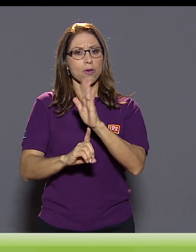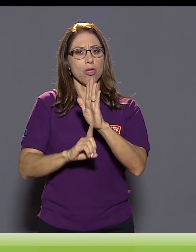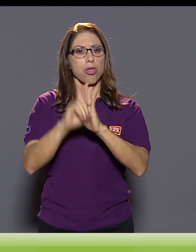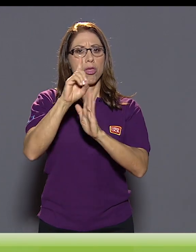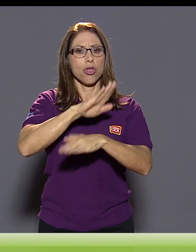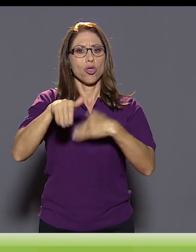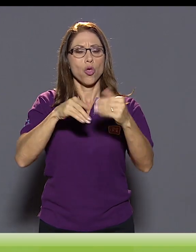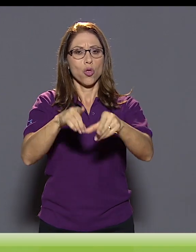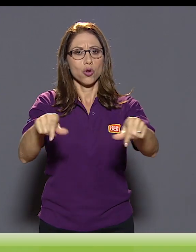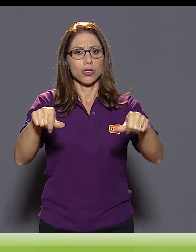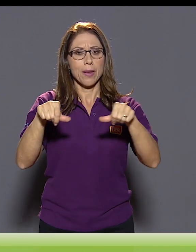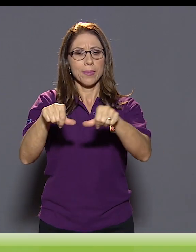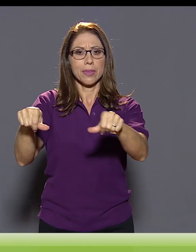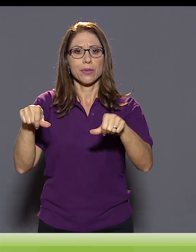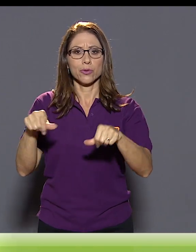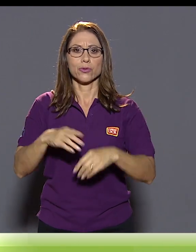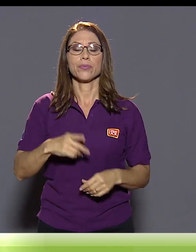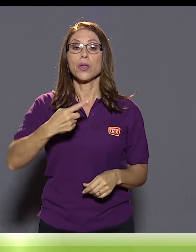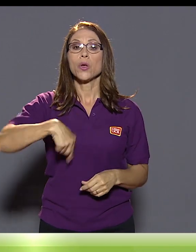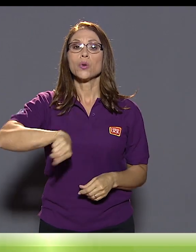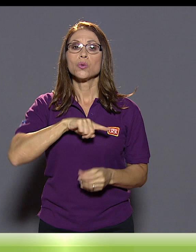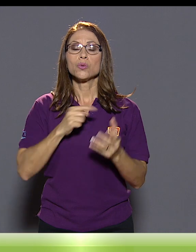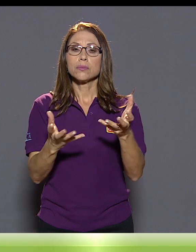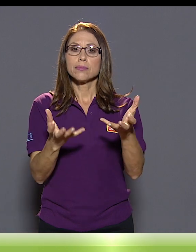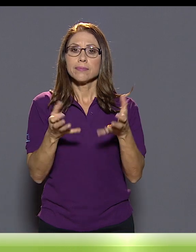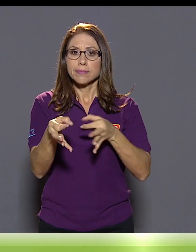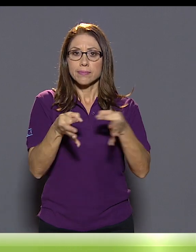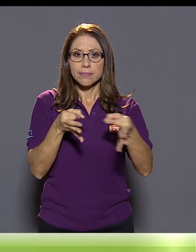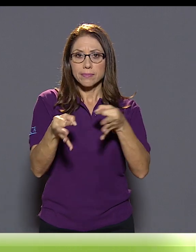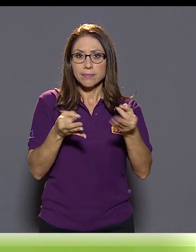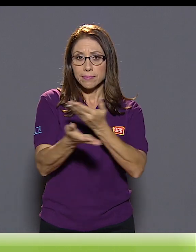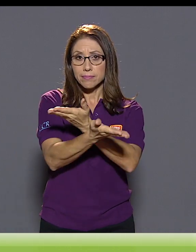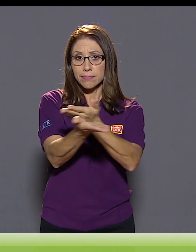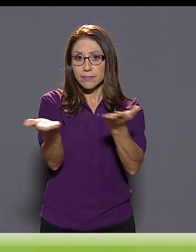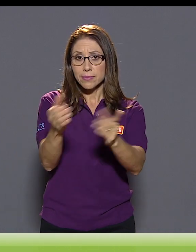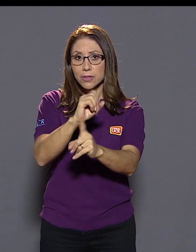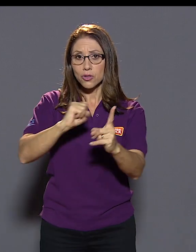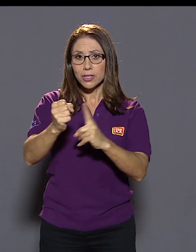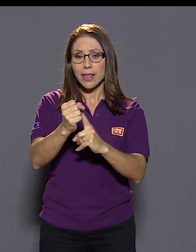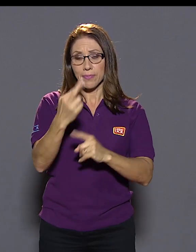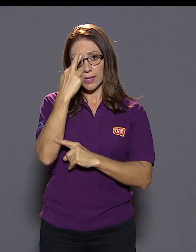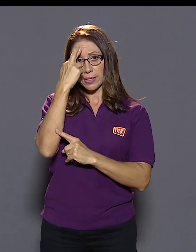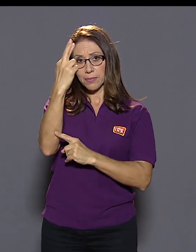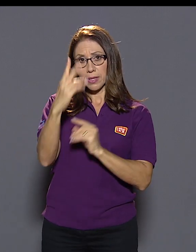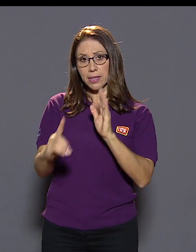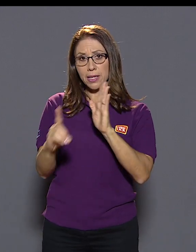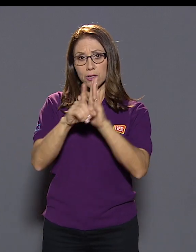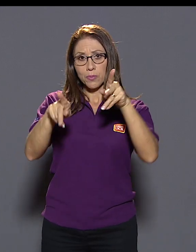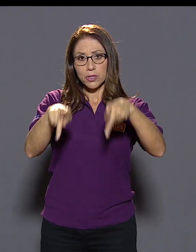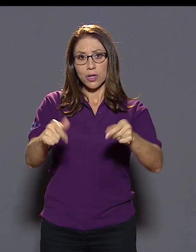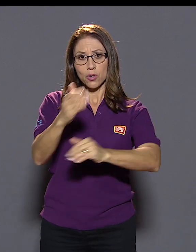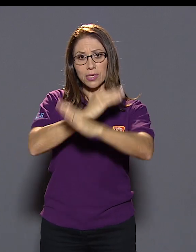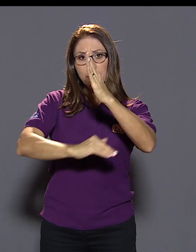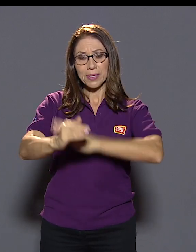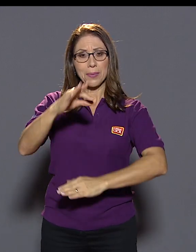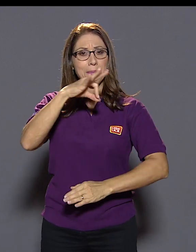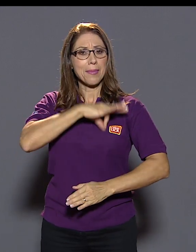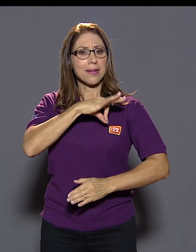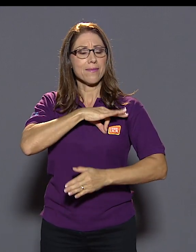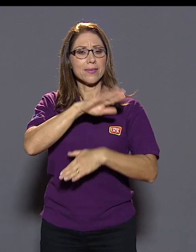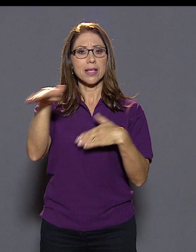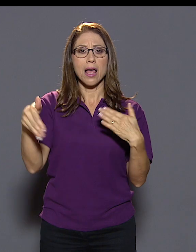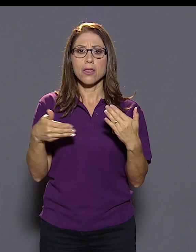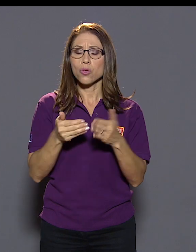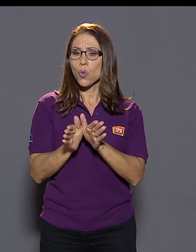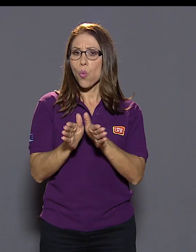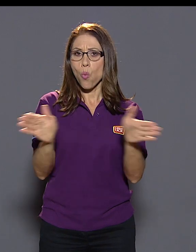país en todos los ámbitos. Entonces, lo que queremos es explicarle a la sociedad que respetar el derecho de las personas con discapacidad nos